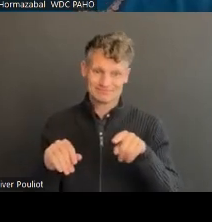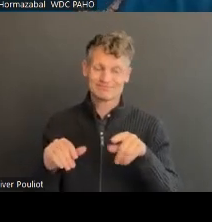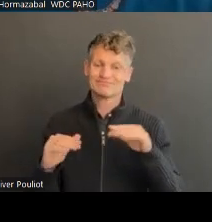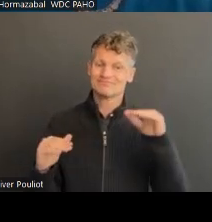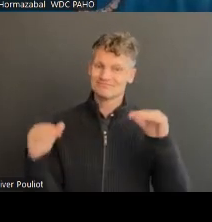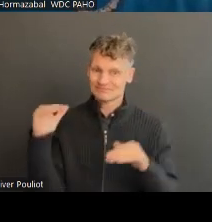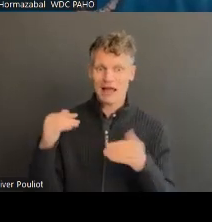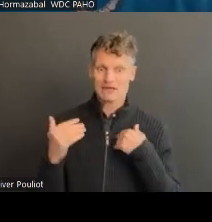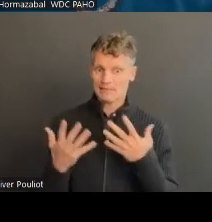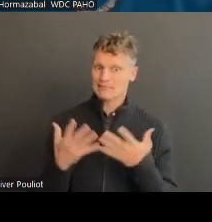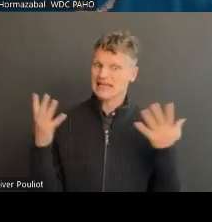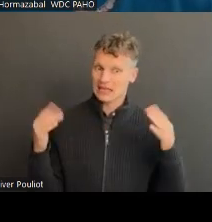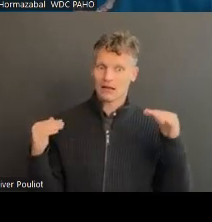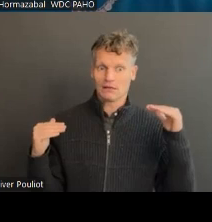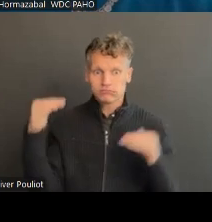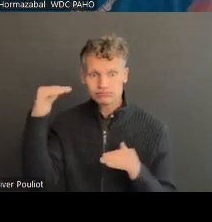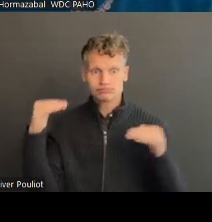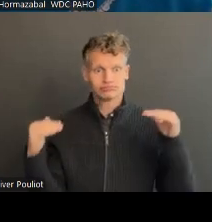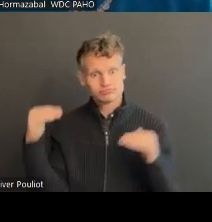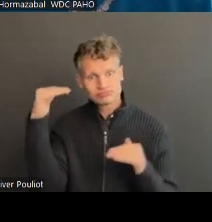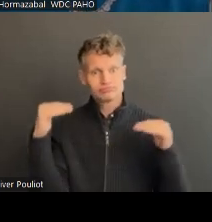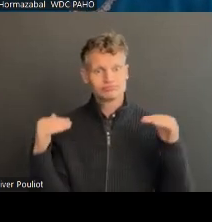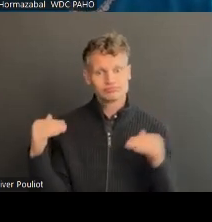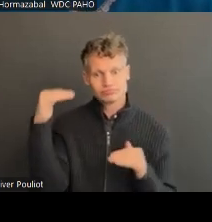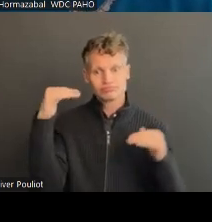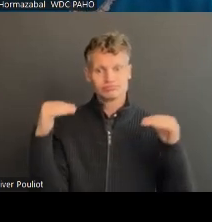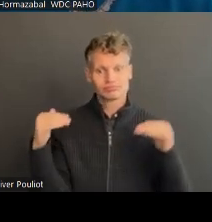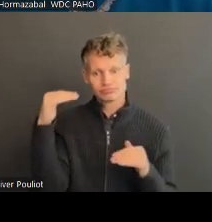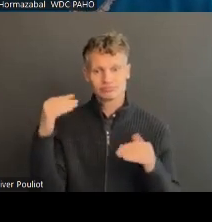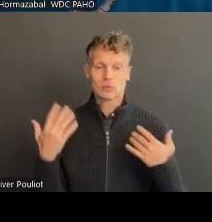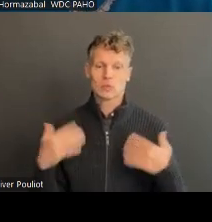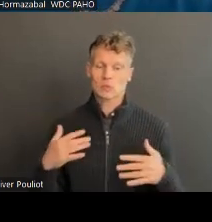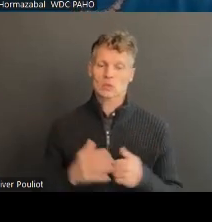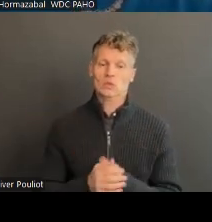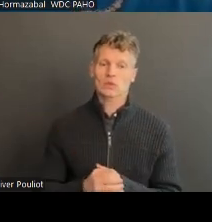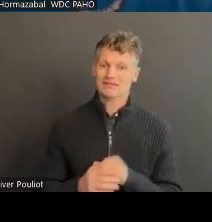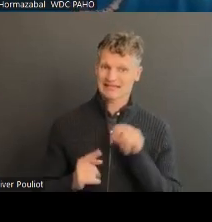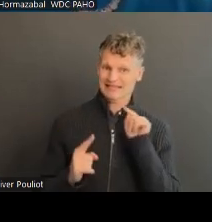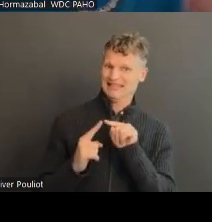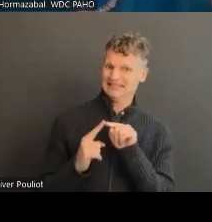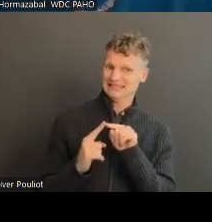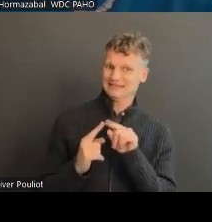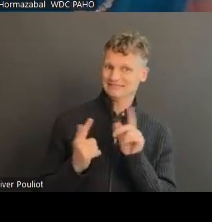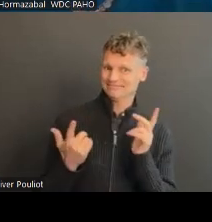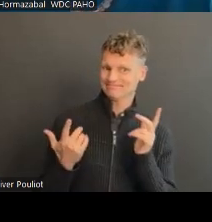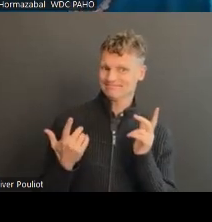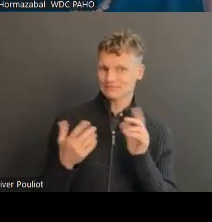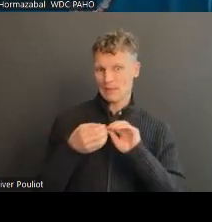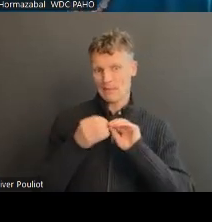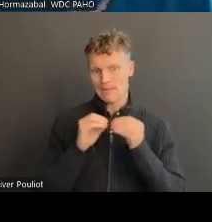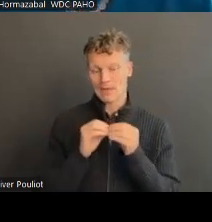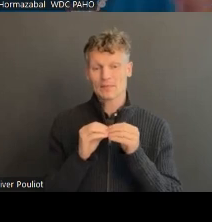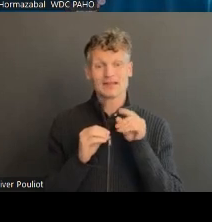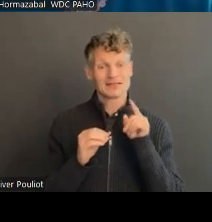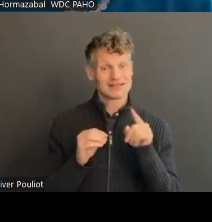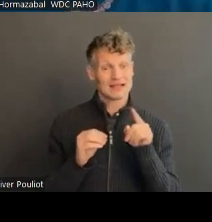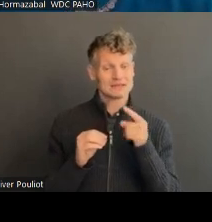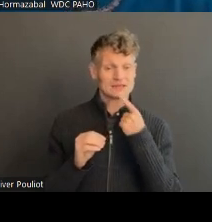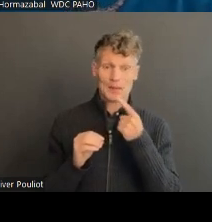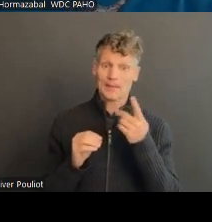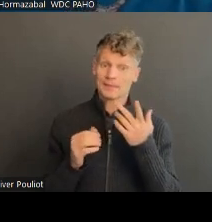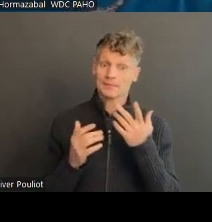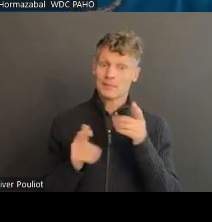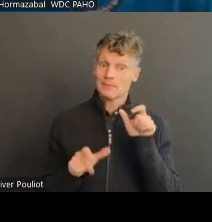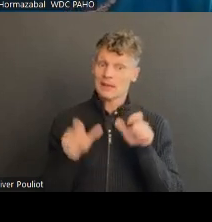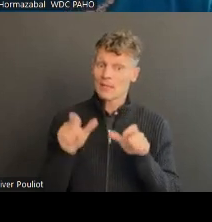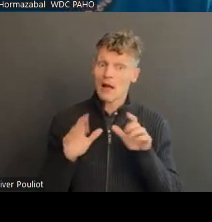sanitarios se expresan también en cómo efectivamente llegan a las comunidades esas distintas acciones o servicios que esperamos que